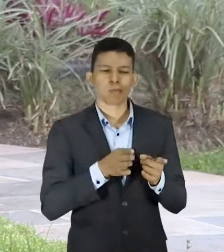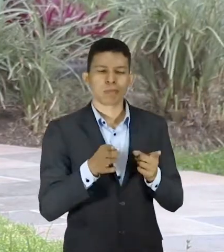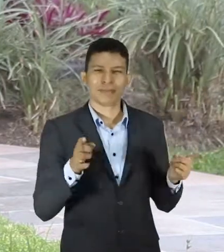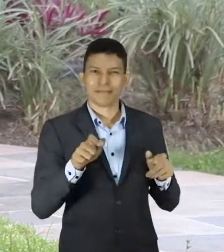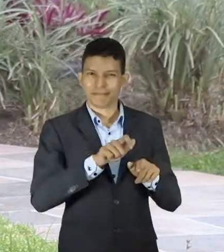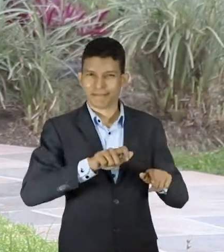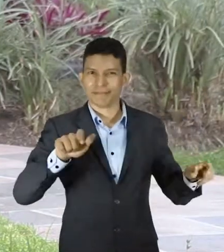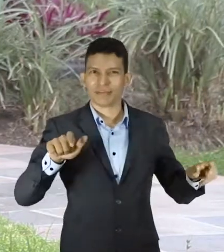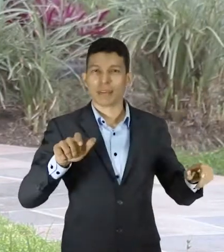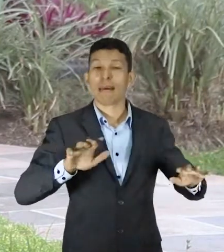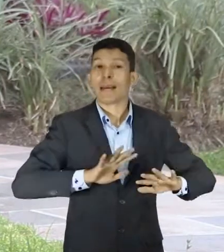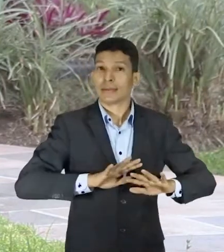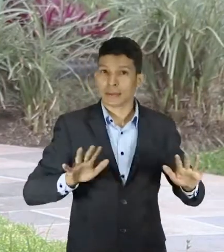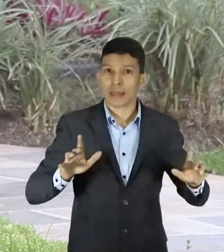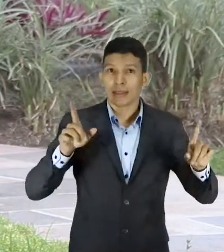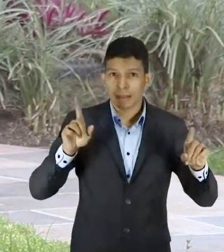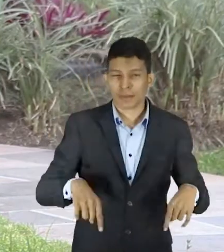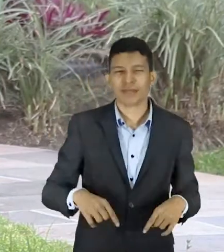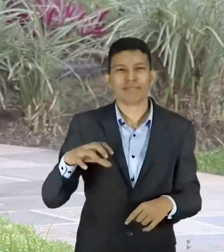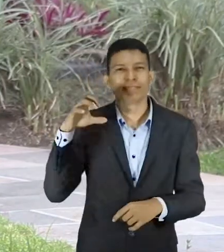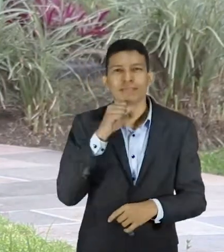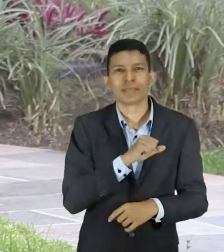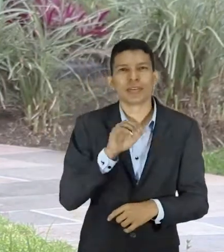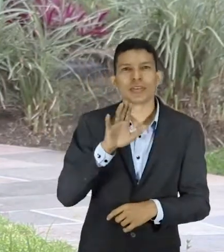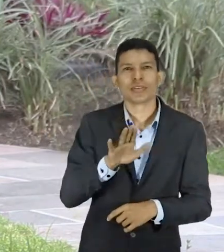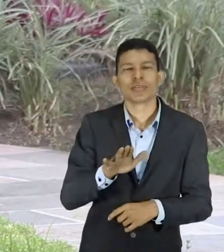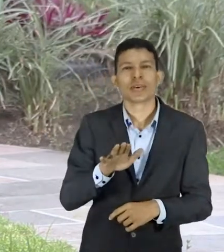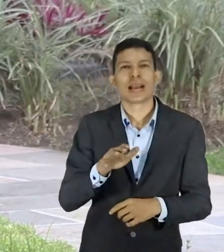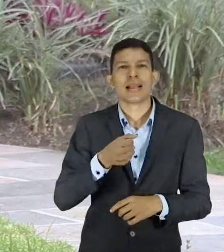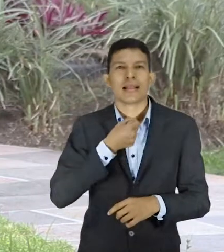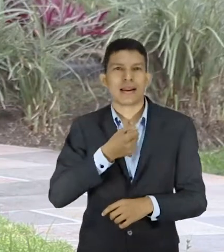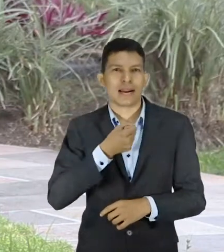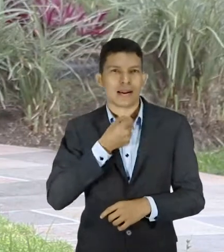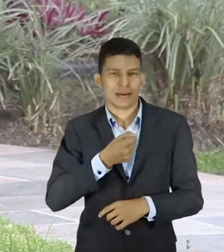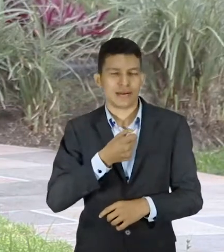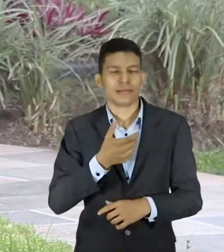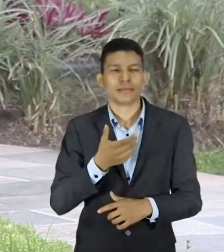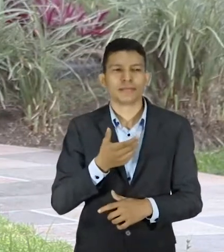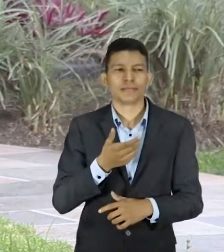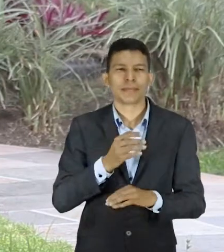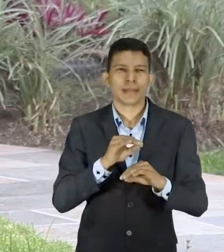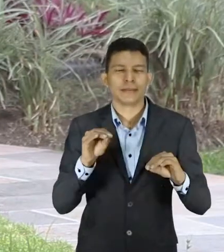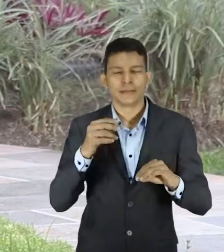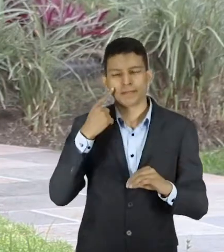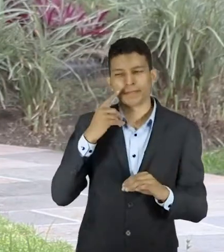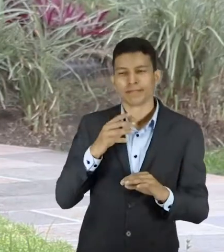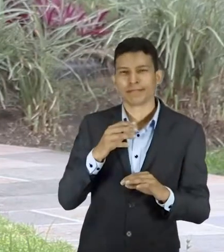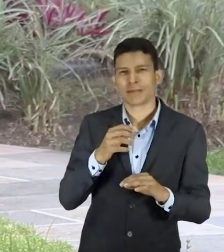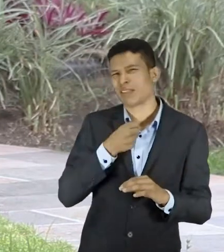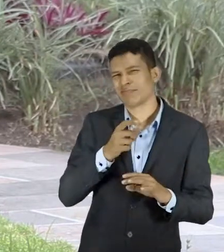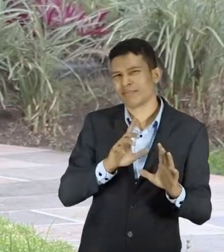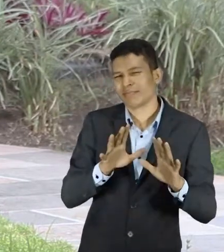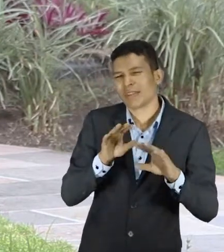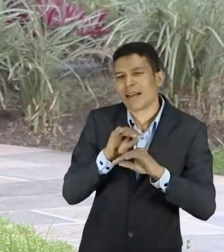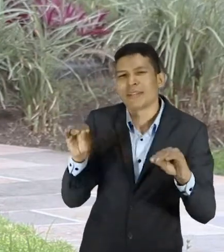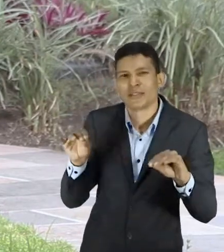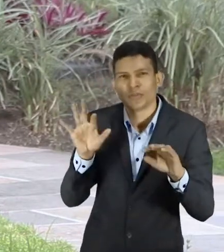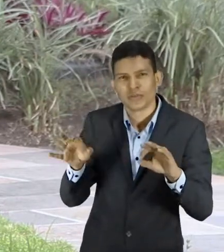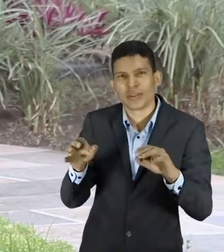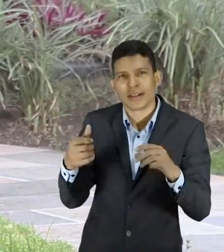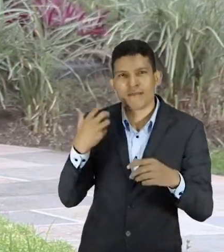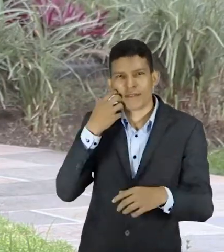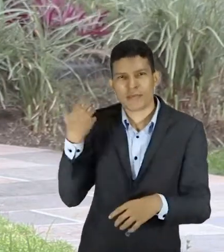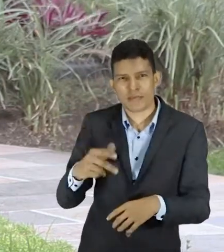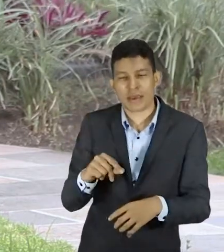familia, ¿sí?, cuando también se entera de la noticia, digamos, la familia lo ve a